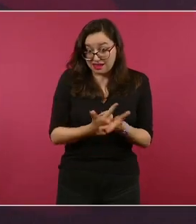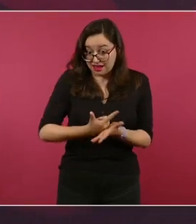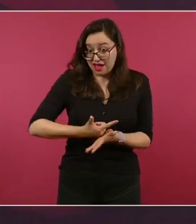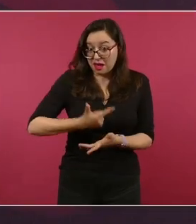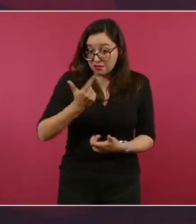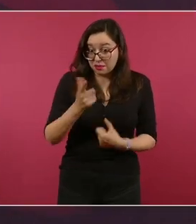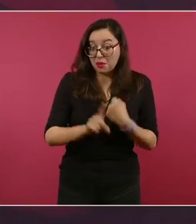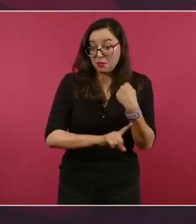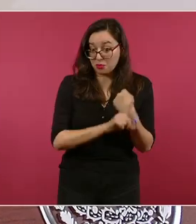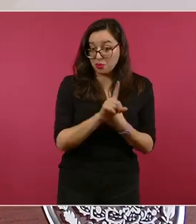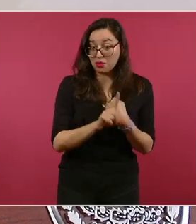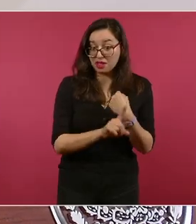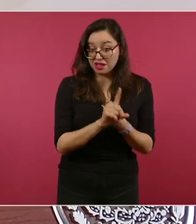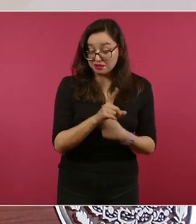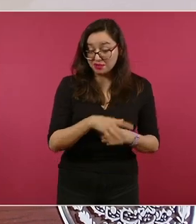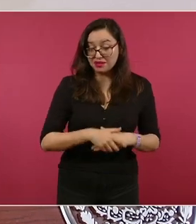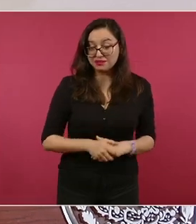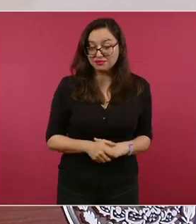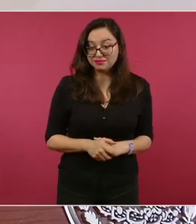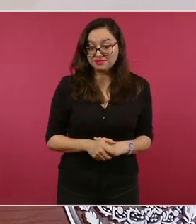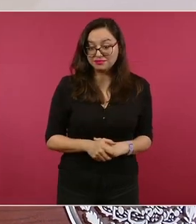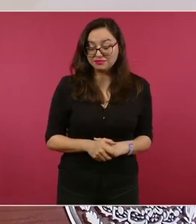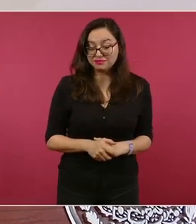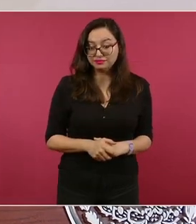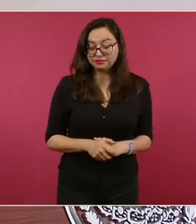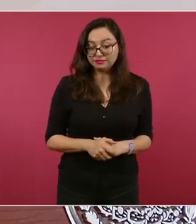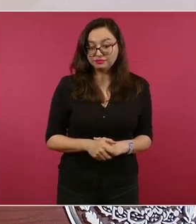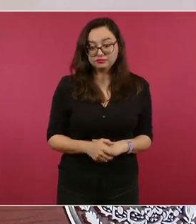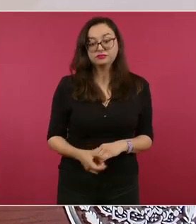Entonces, ¿qué estamos haciendo nosotros?